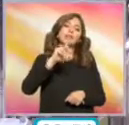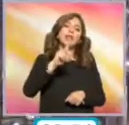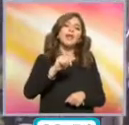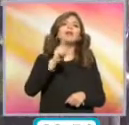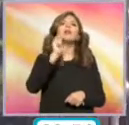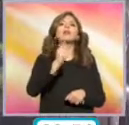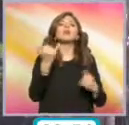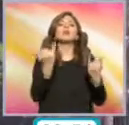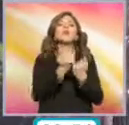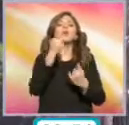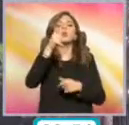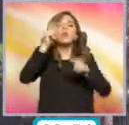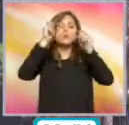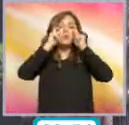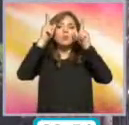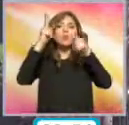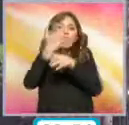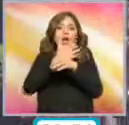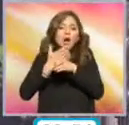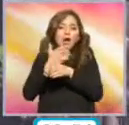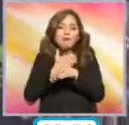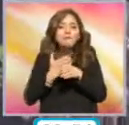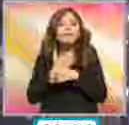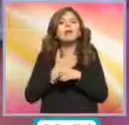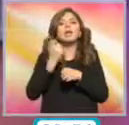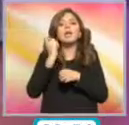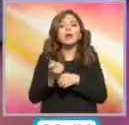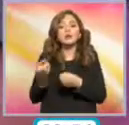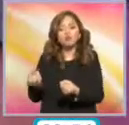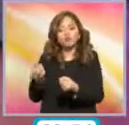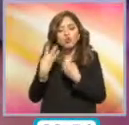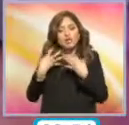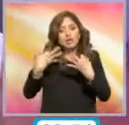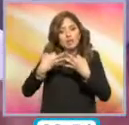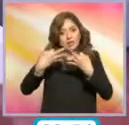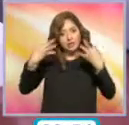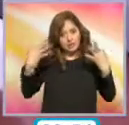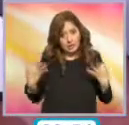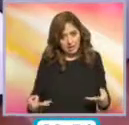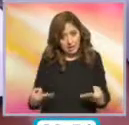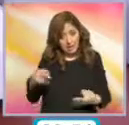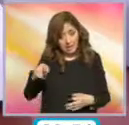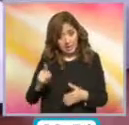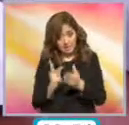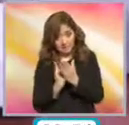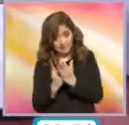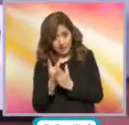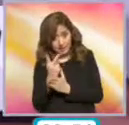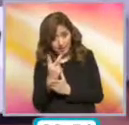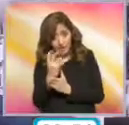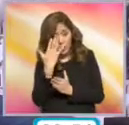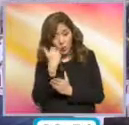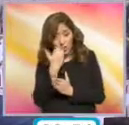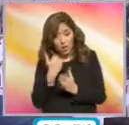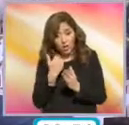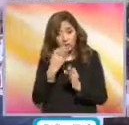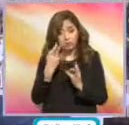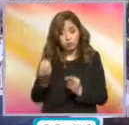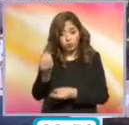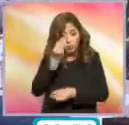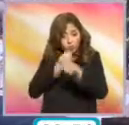mañanas. Claro. Sí. Eso De grano, implica- lo da la tierra. Lo da la tierra y si esa planta no se nutriera